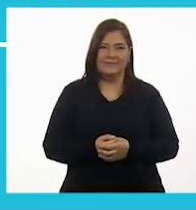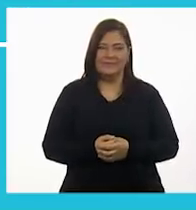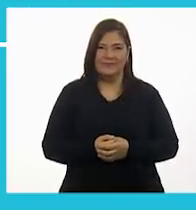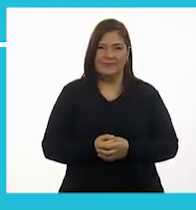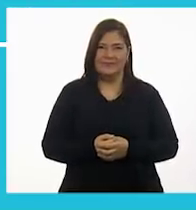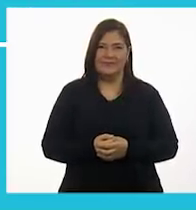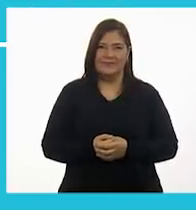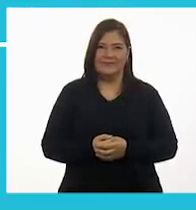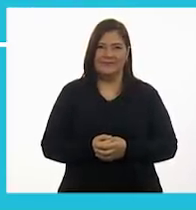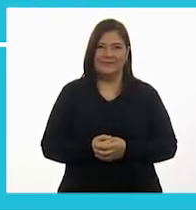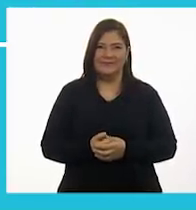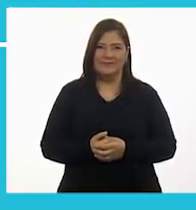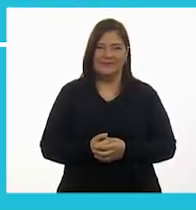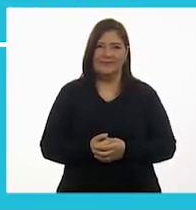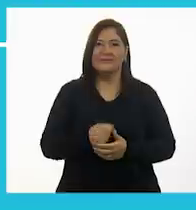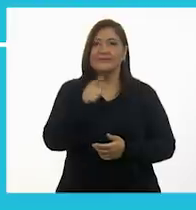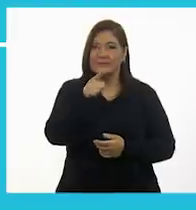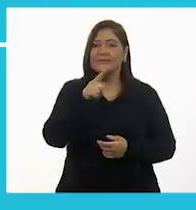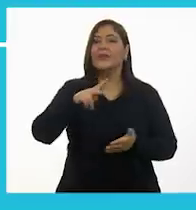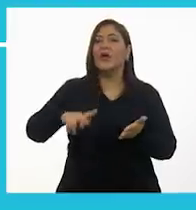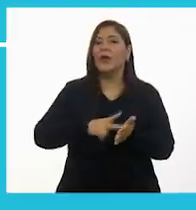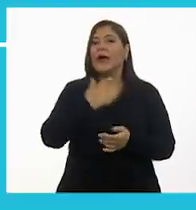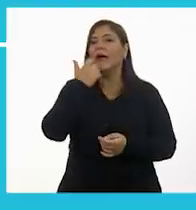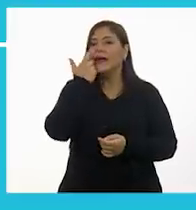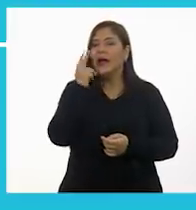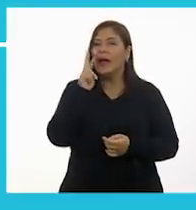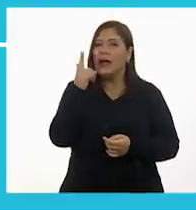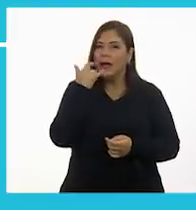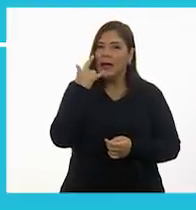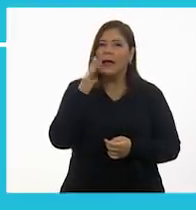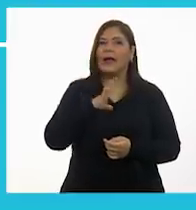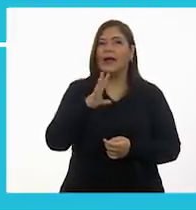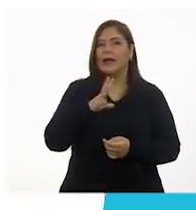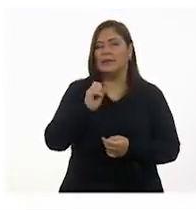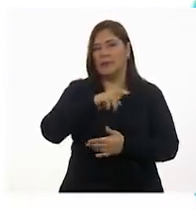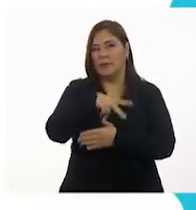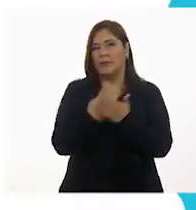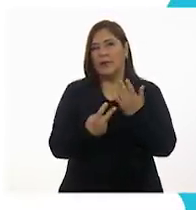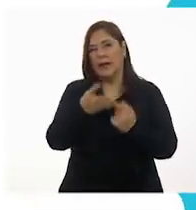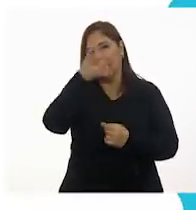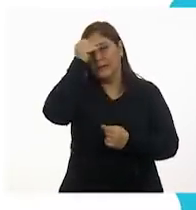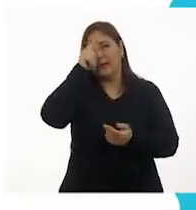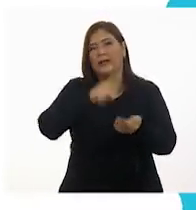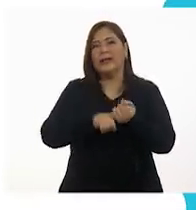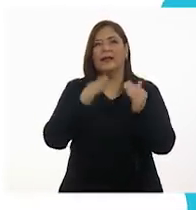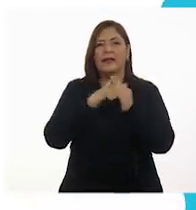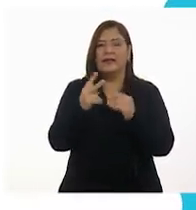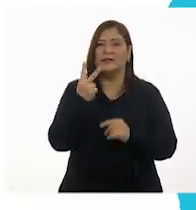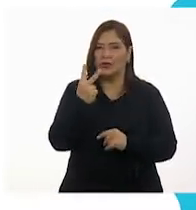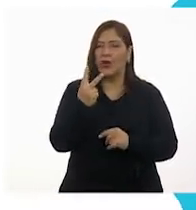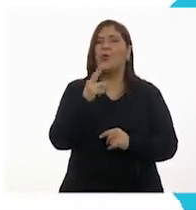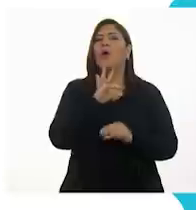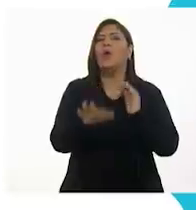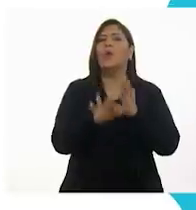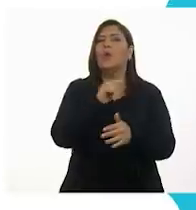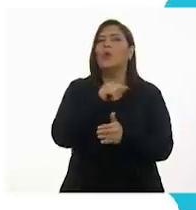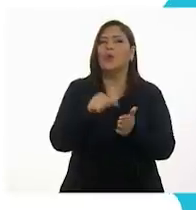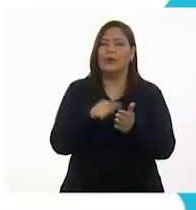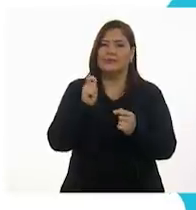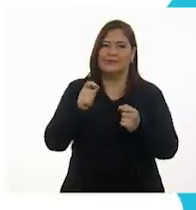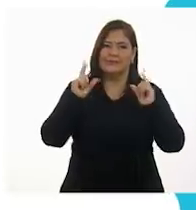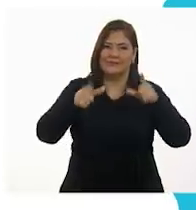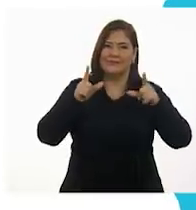conaliteg.cep.gov.mx. Si quieres volver a ver los programas de Aprende en Casa 2, los puedes encontrar en la siguiente liga: